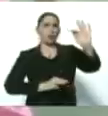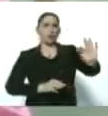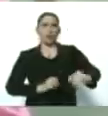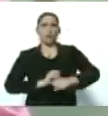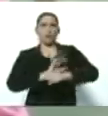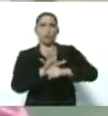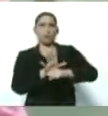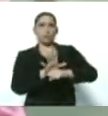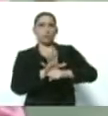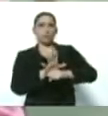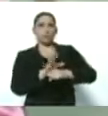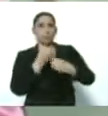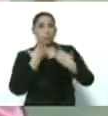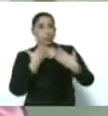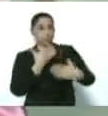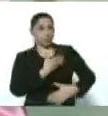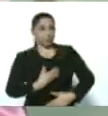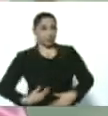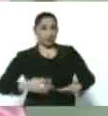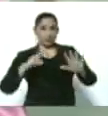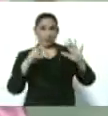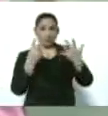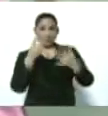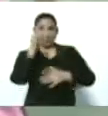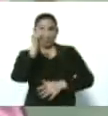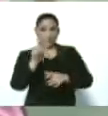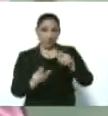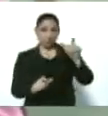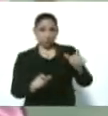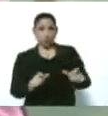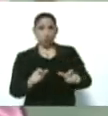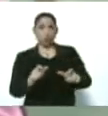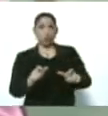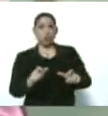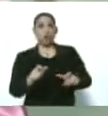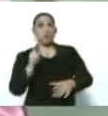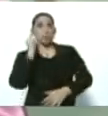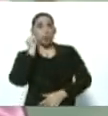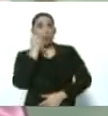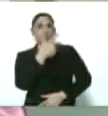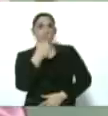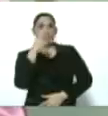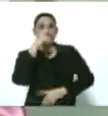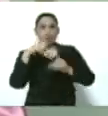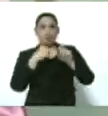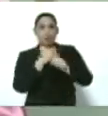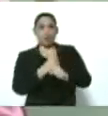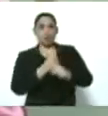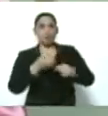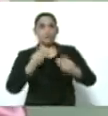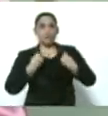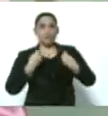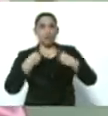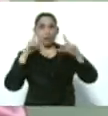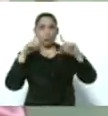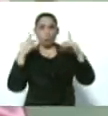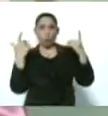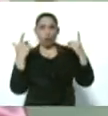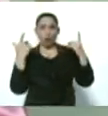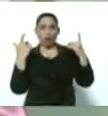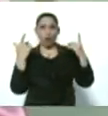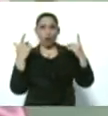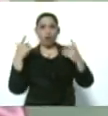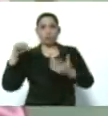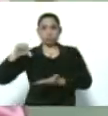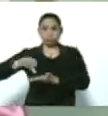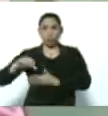COVID-19. Bueno, presidente, el séptimo caso es una mujer de 33 años, natural de La Guaira, viene de